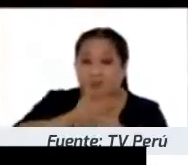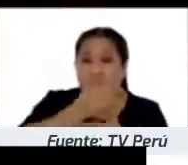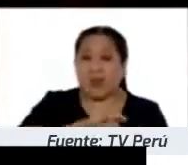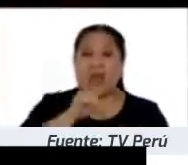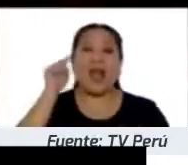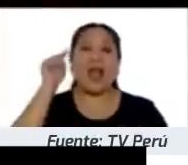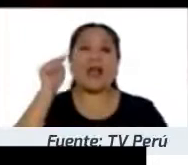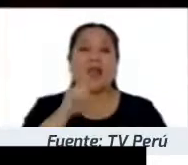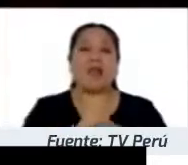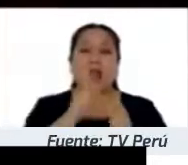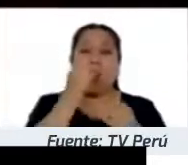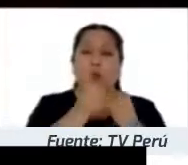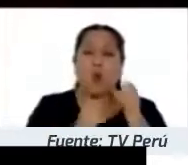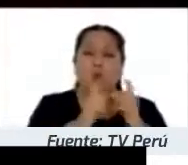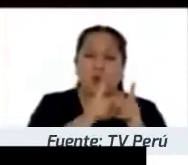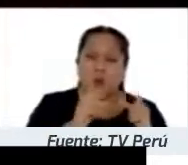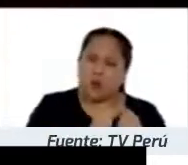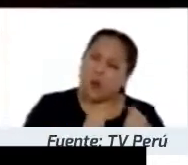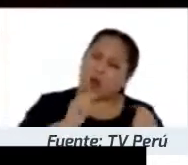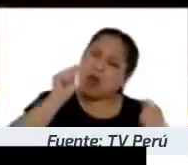allá en el último rincón.